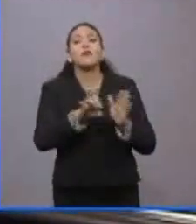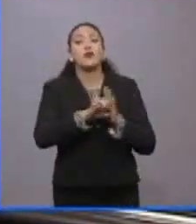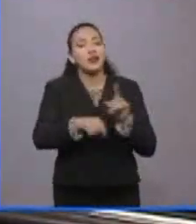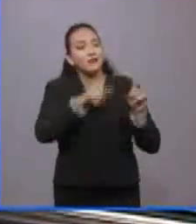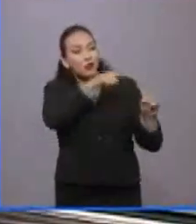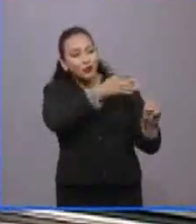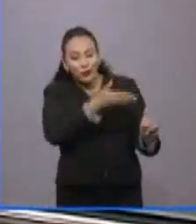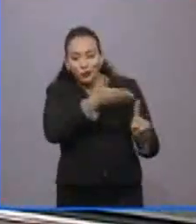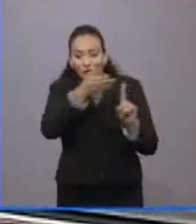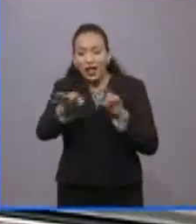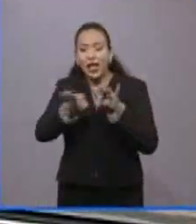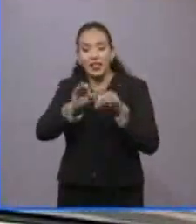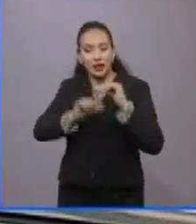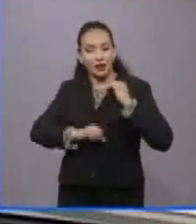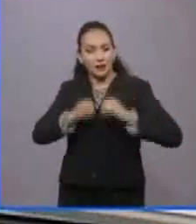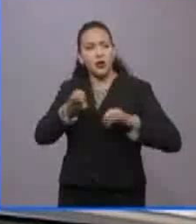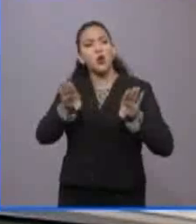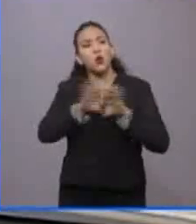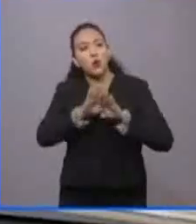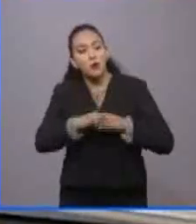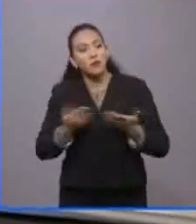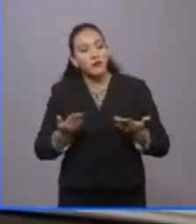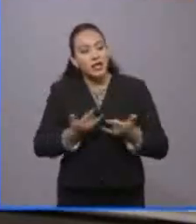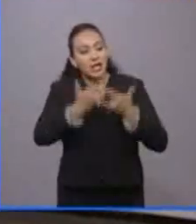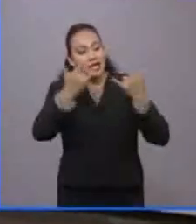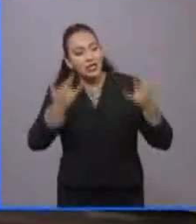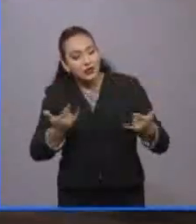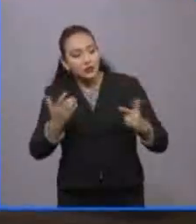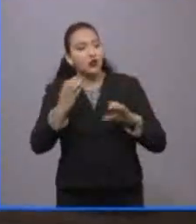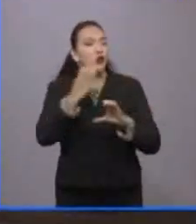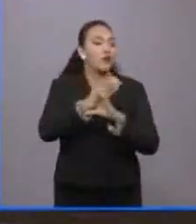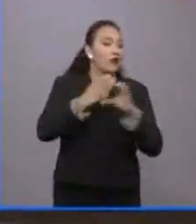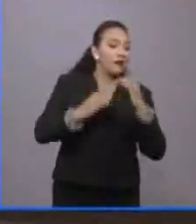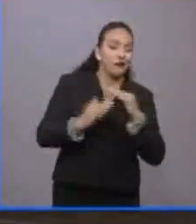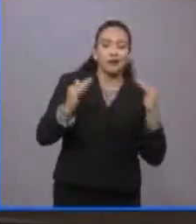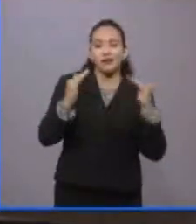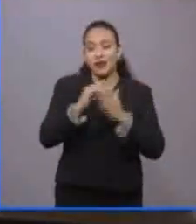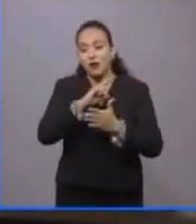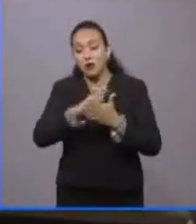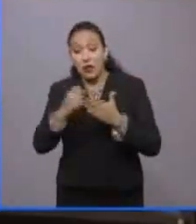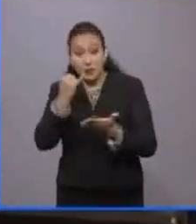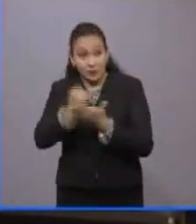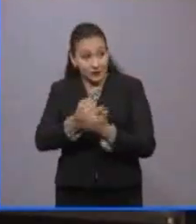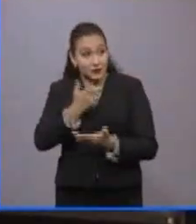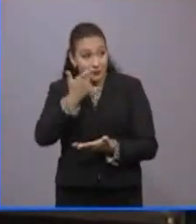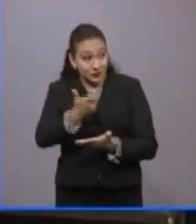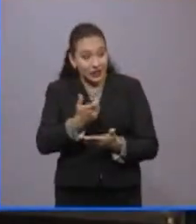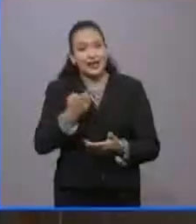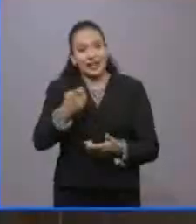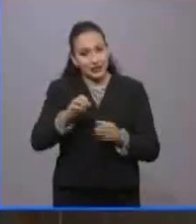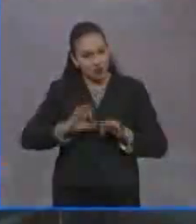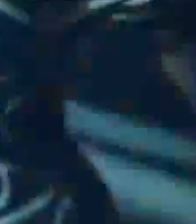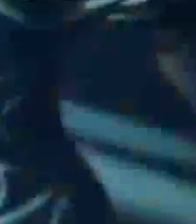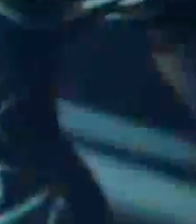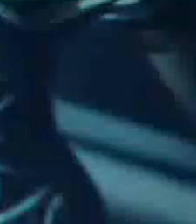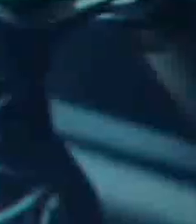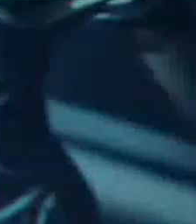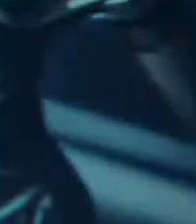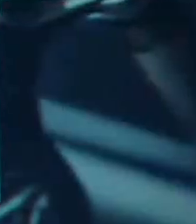público, conocer su evolución patrimonial y su nivel de cumplimiento en el pago de impuestos.